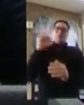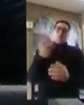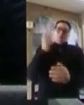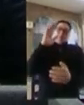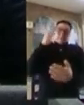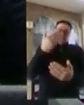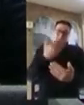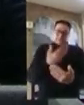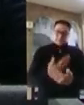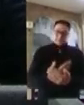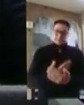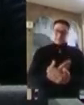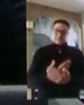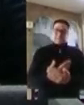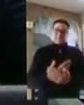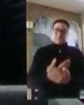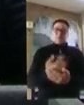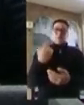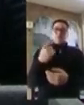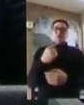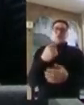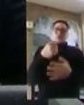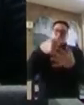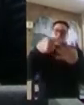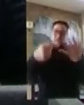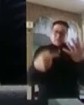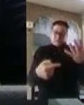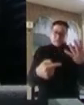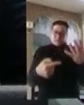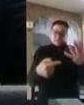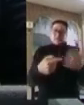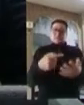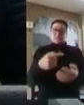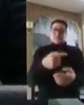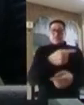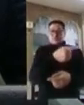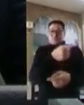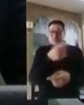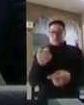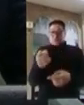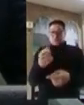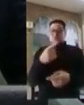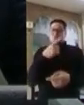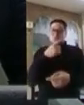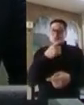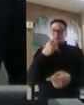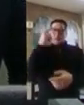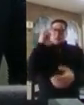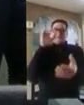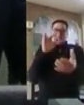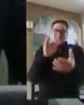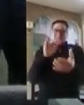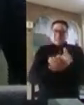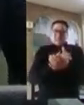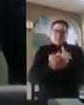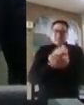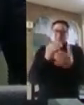unigénito, para que todo aquel que en él cree no se pierda, mas tenga vida